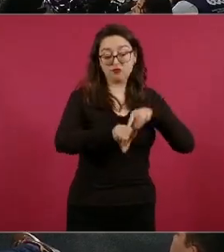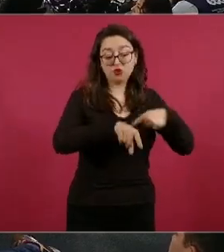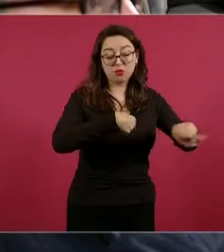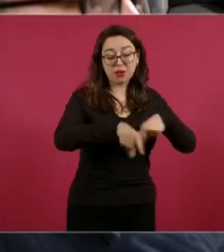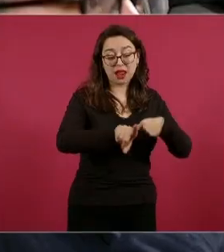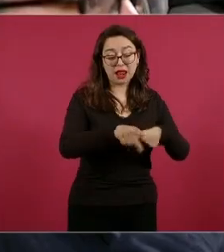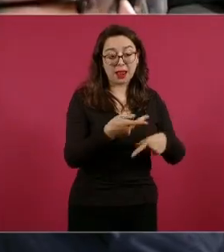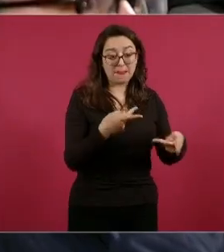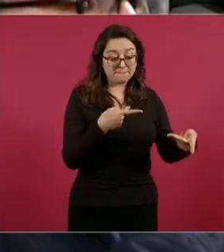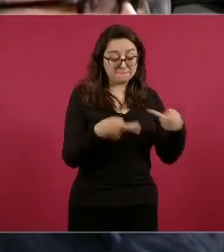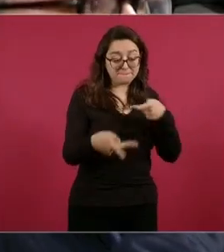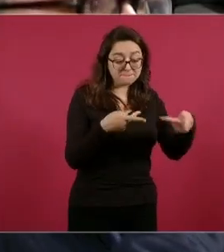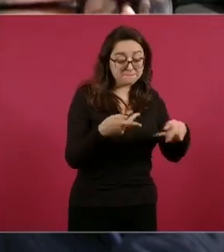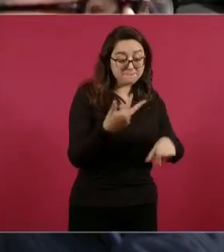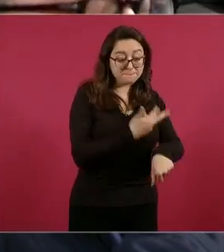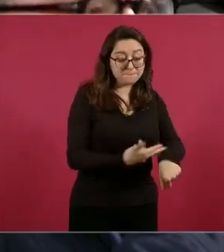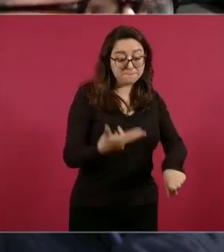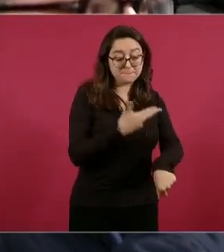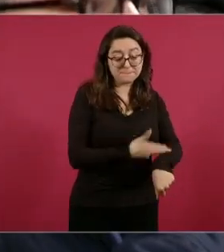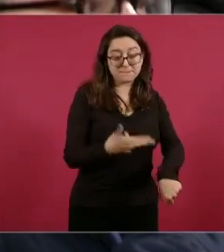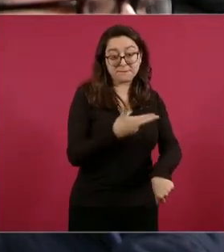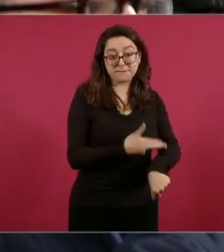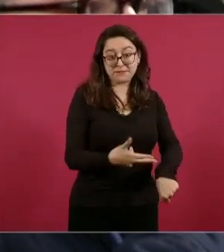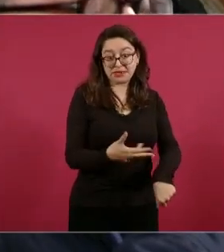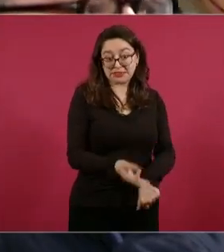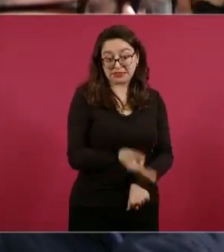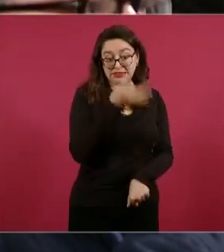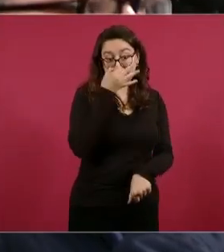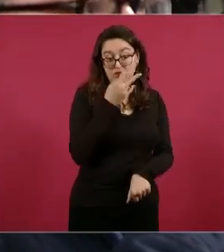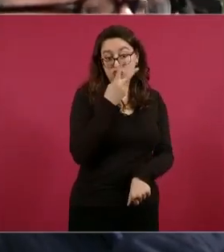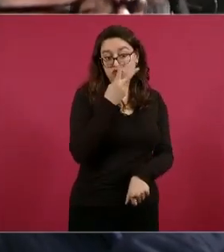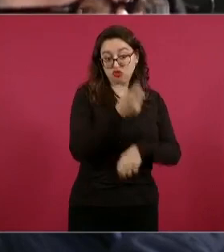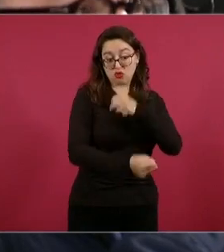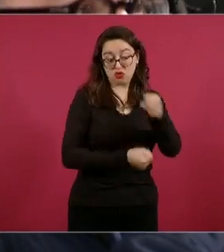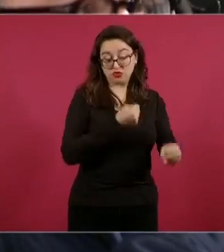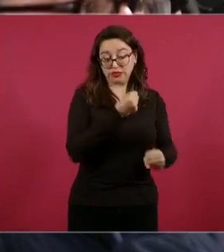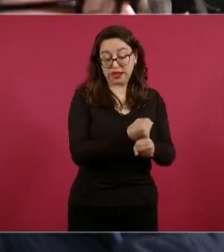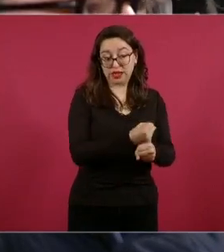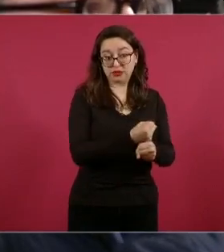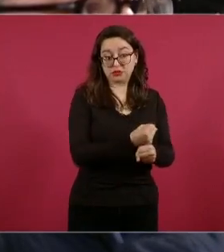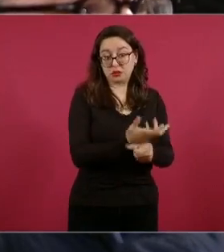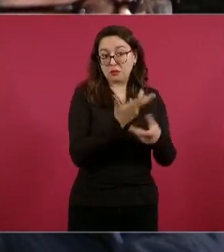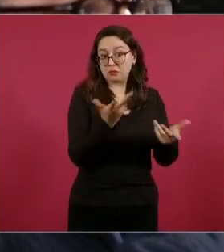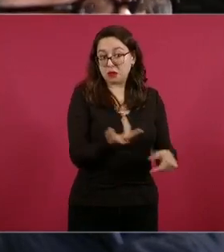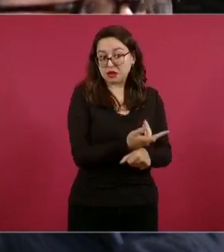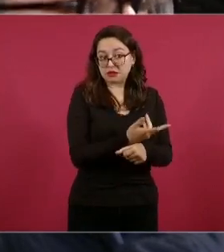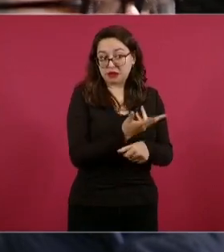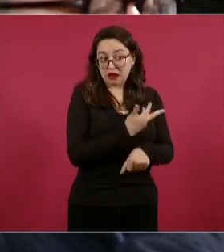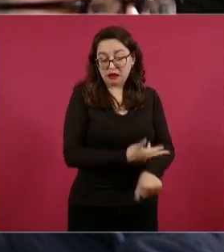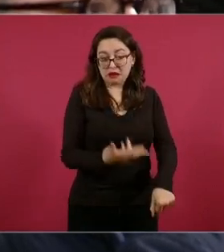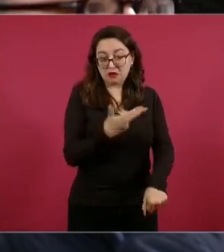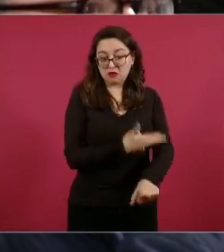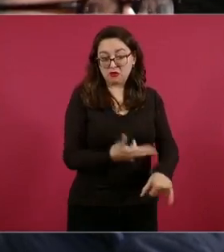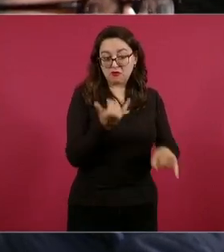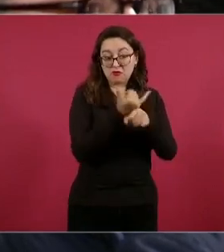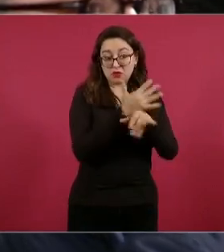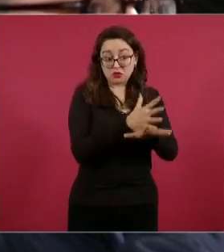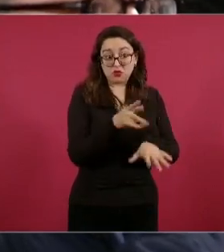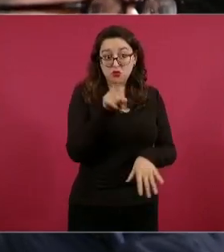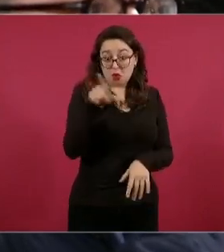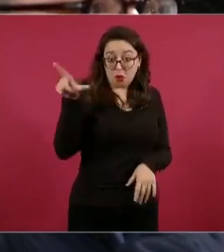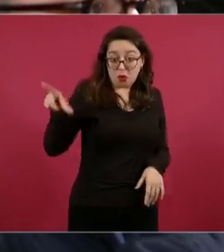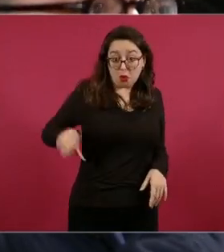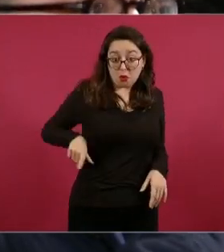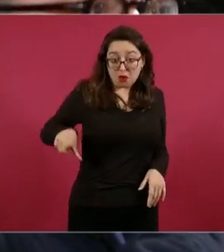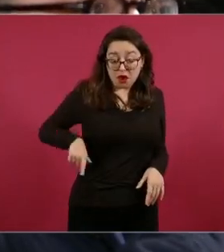mundial internacional? Porque, bueno, pues ya es en 2 años, no hemos visto muchísima información al respecto. ¿Qué va a dejar o ya de